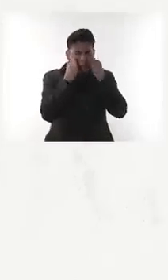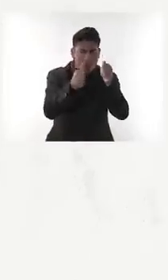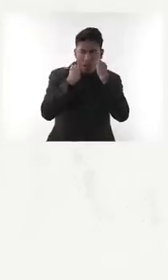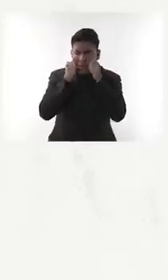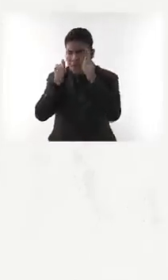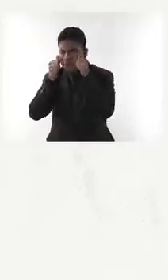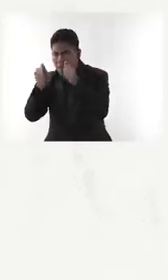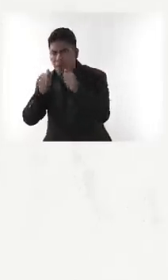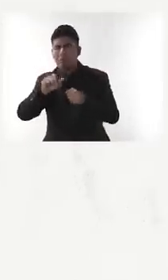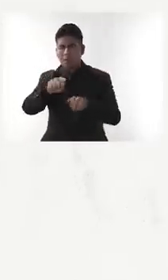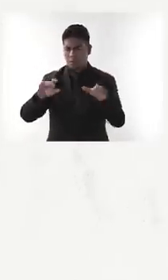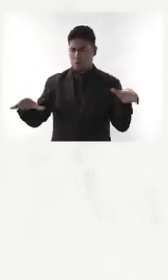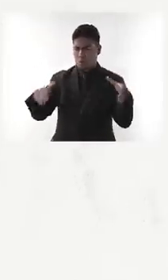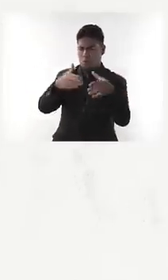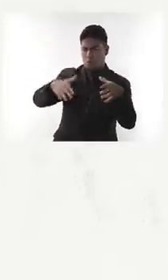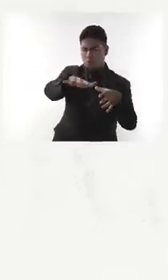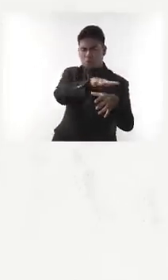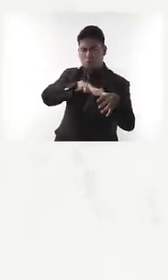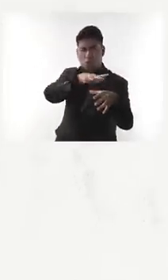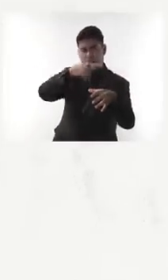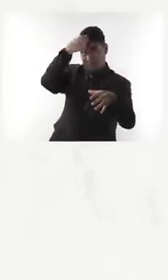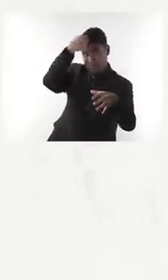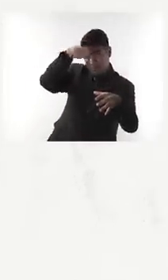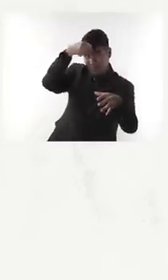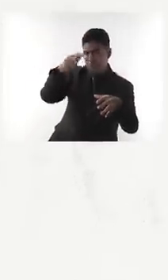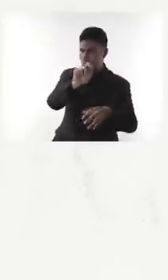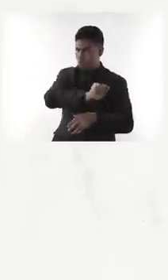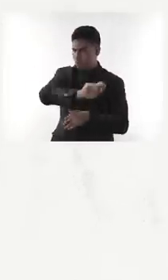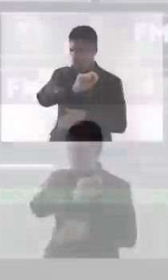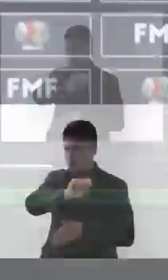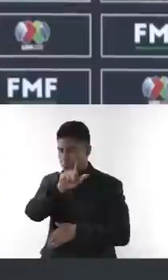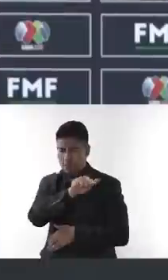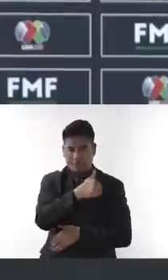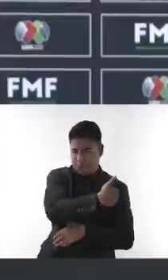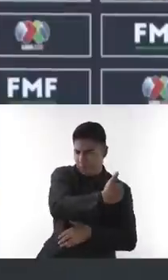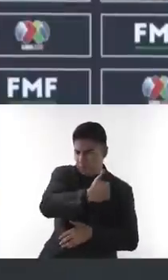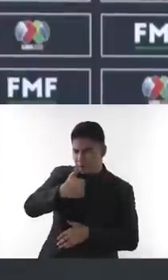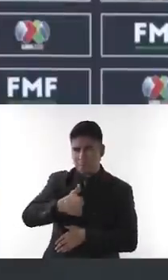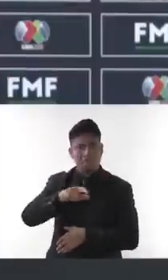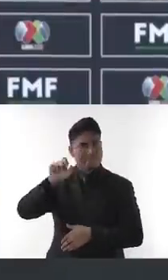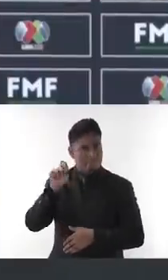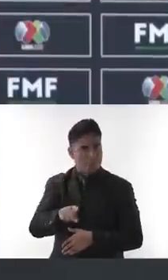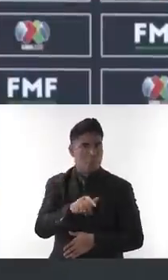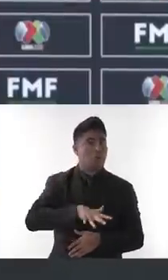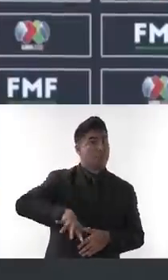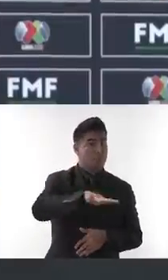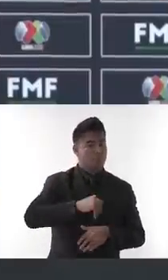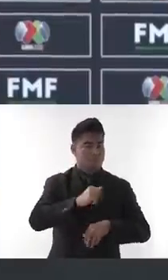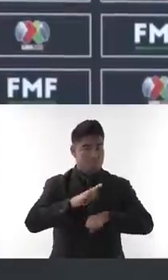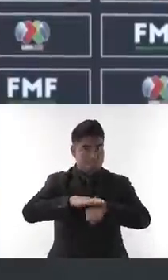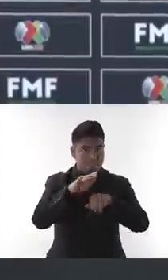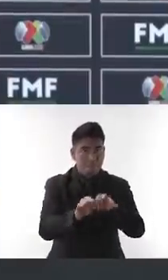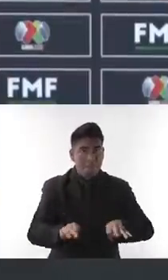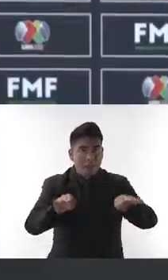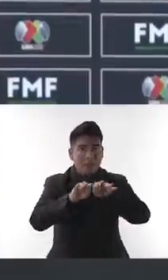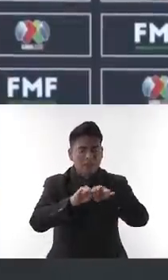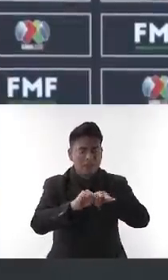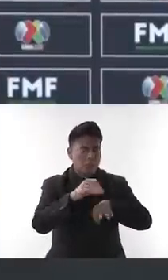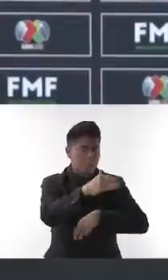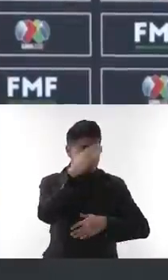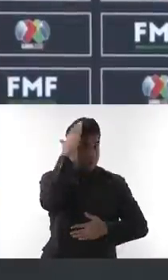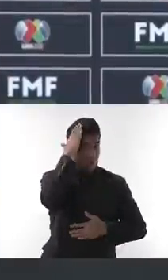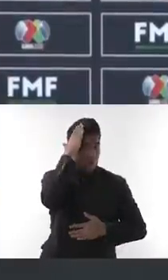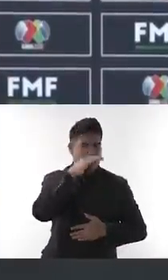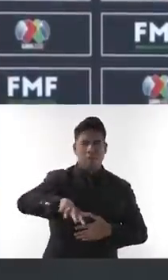cuerpo técnico, a los expertos, pero sobre todo escuchamos a la afición. Estamos convencidos que